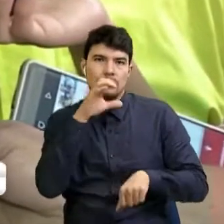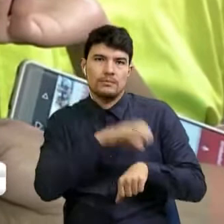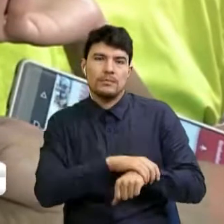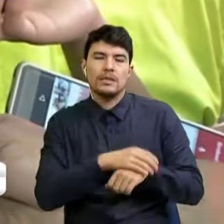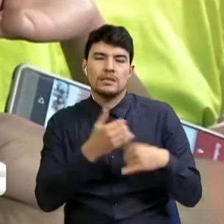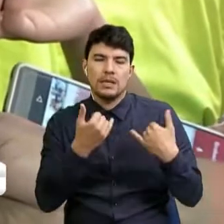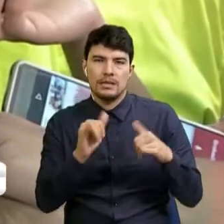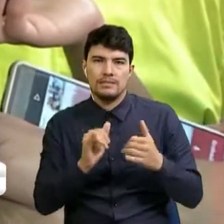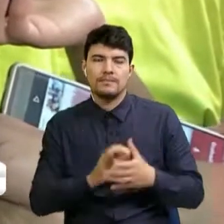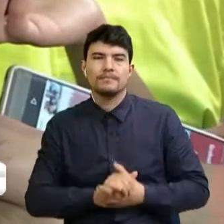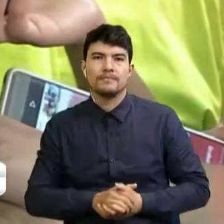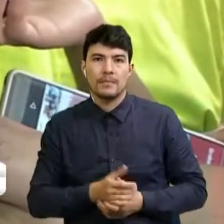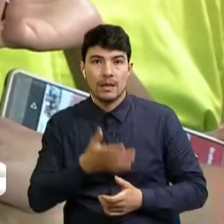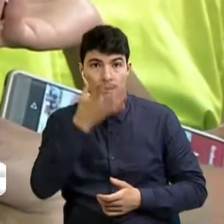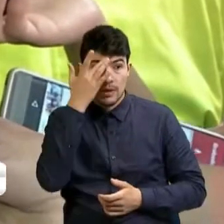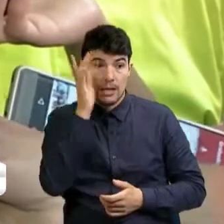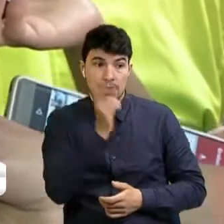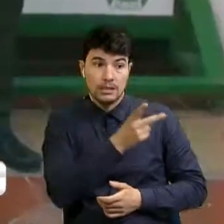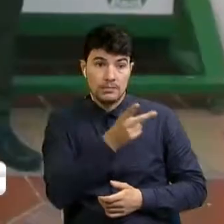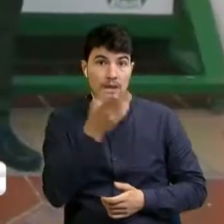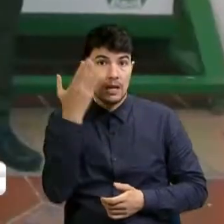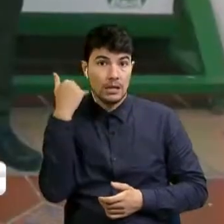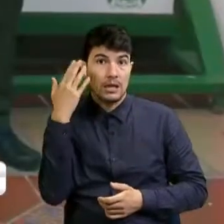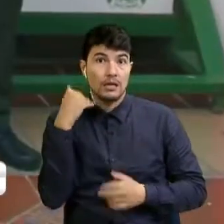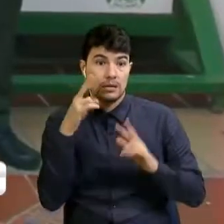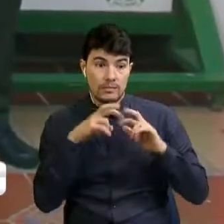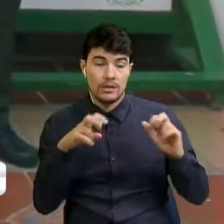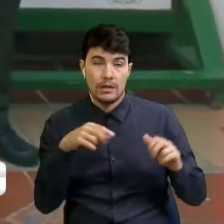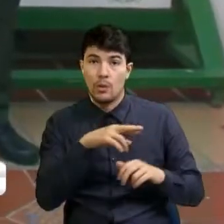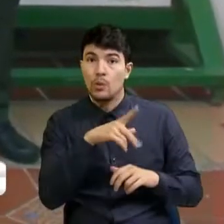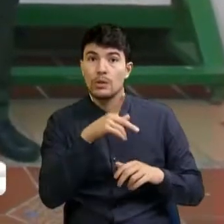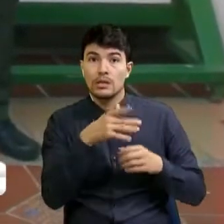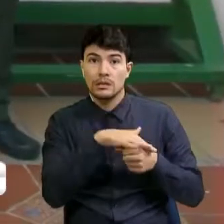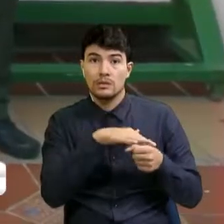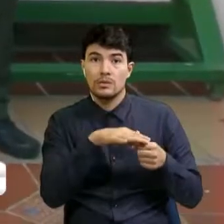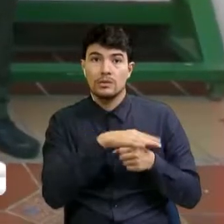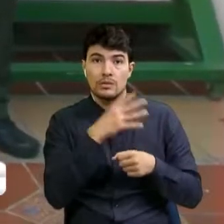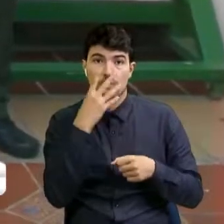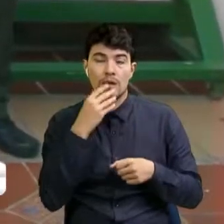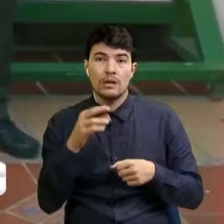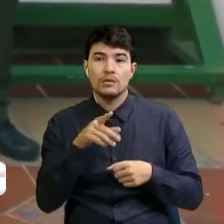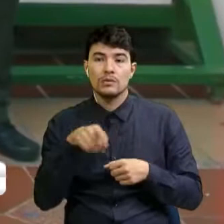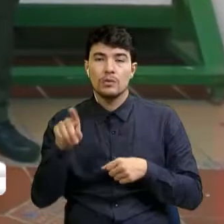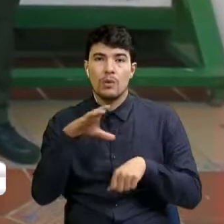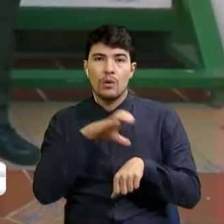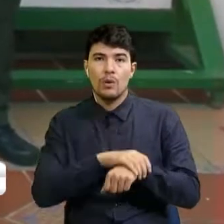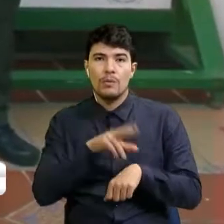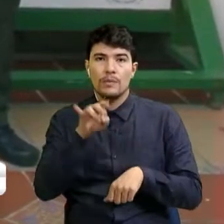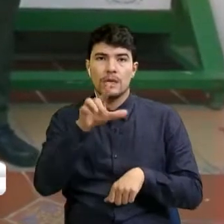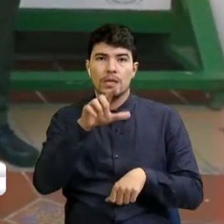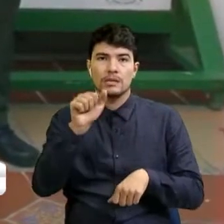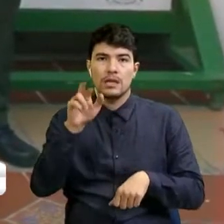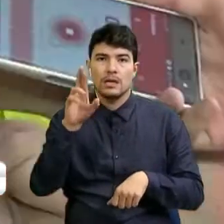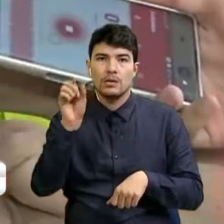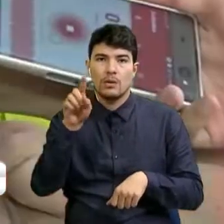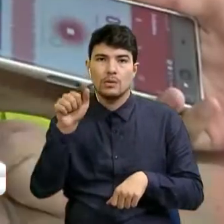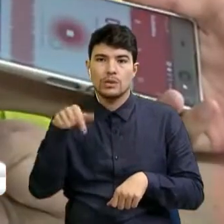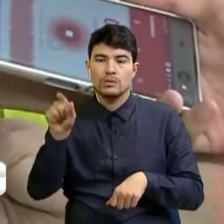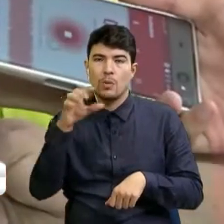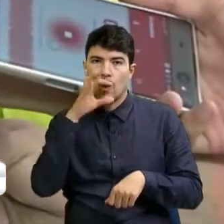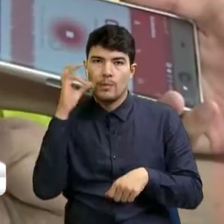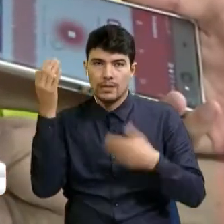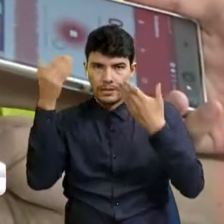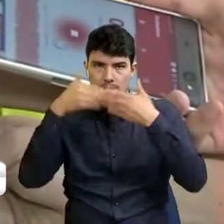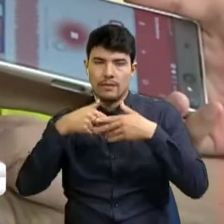tienen antecedentes por otros delitos los dos hombres fueron capturados en el barrio villa rosa donde se escondían es un